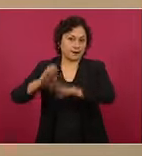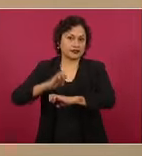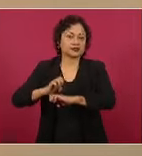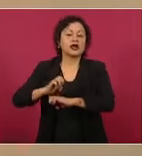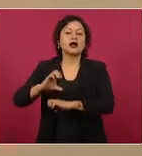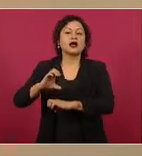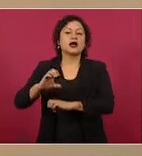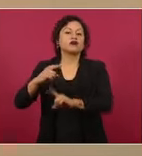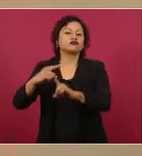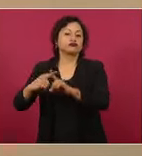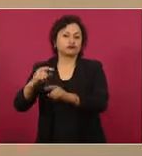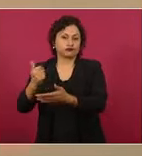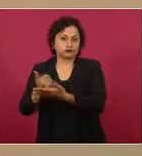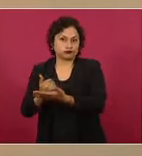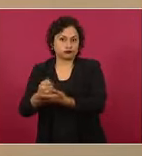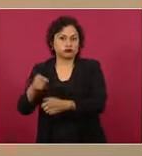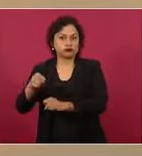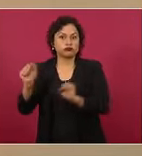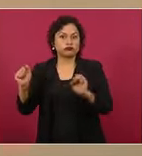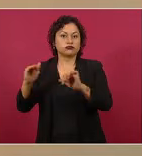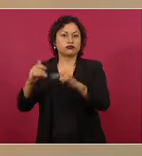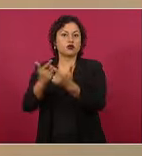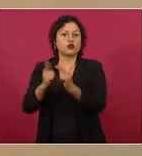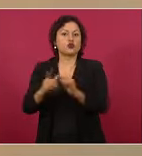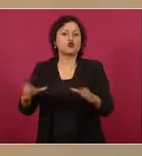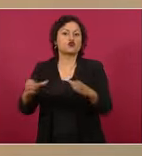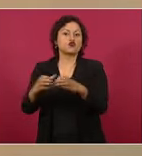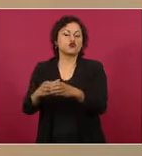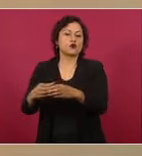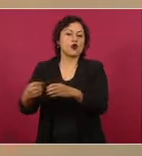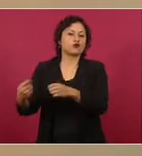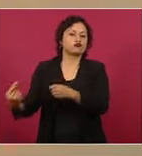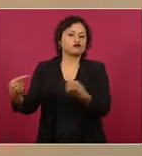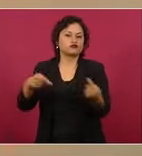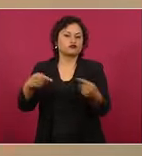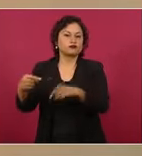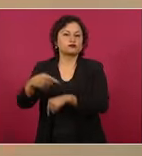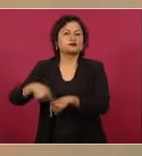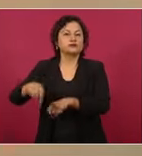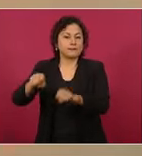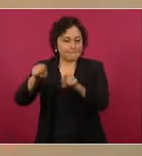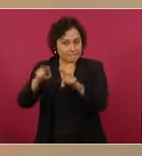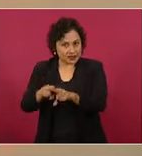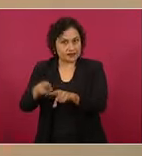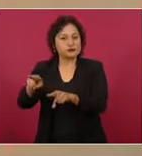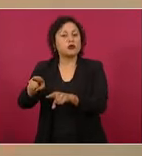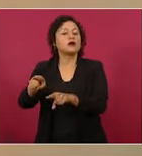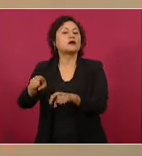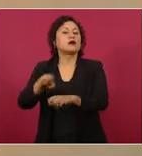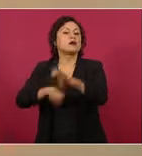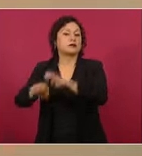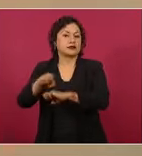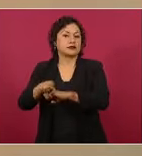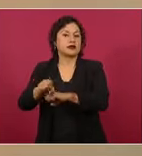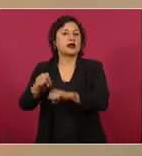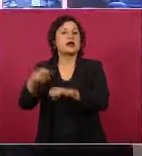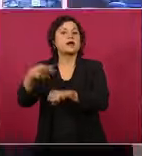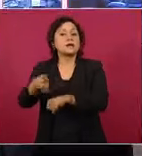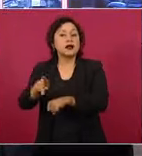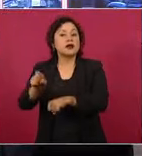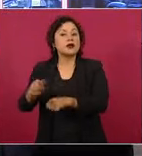enfrentamiento entre grupos que disputan la posesión de la cementera y que están vinculados a